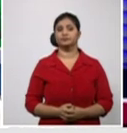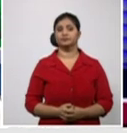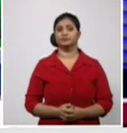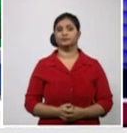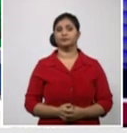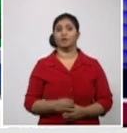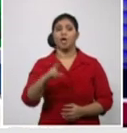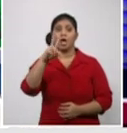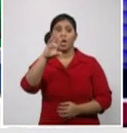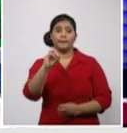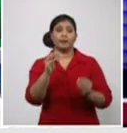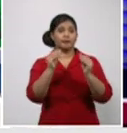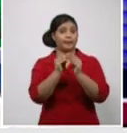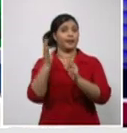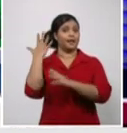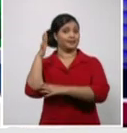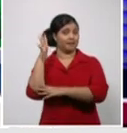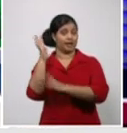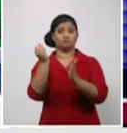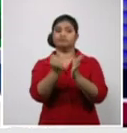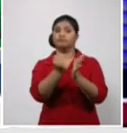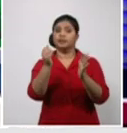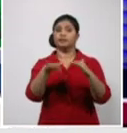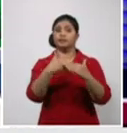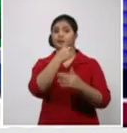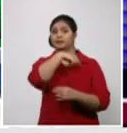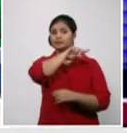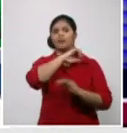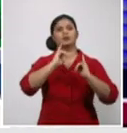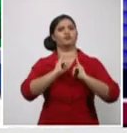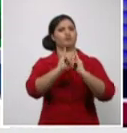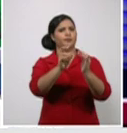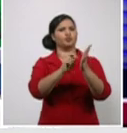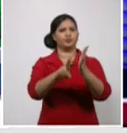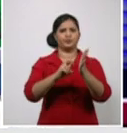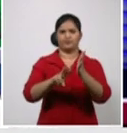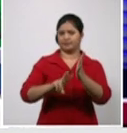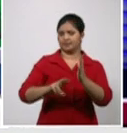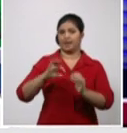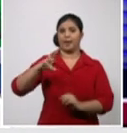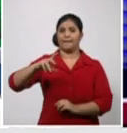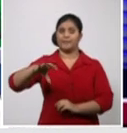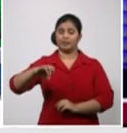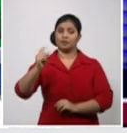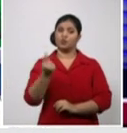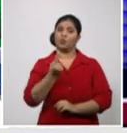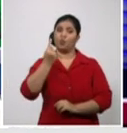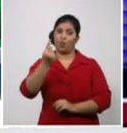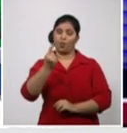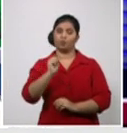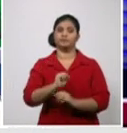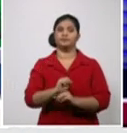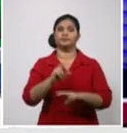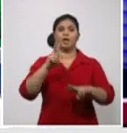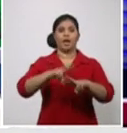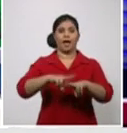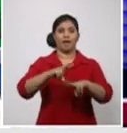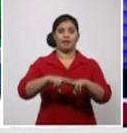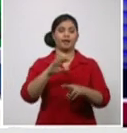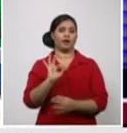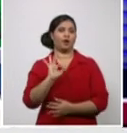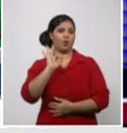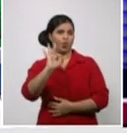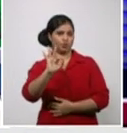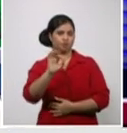importados diagnosticados ayer, de Pinar del Río 1 del municipio Guane, de La Habana 8 de